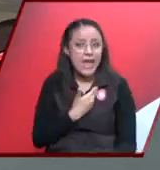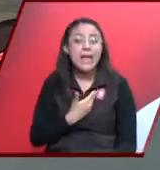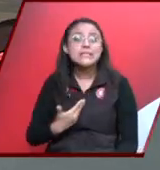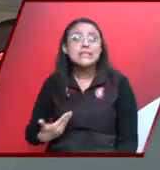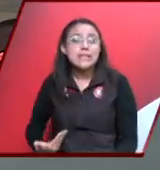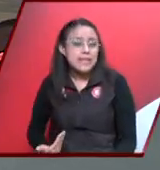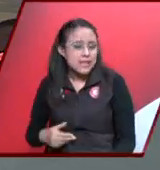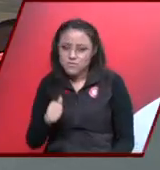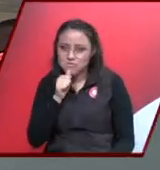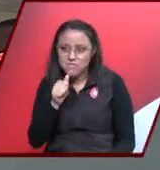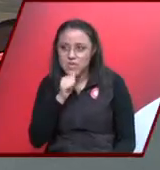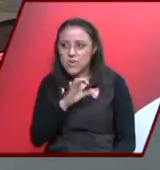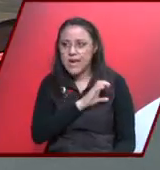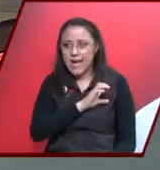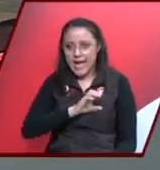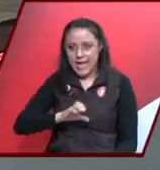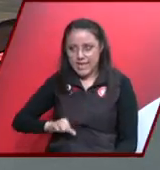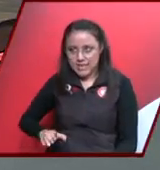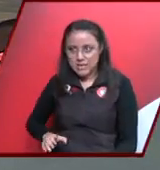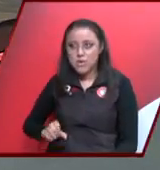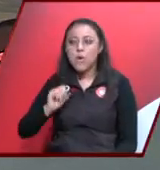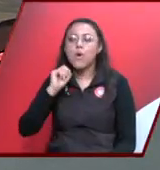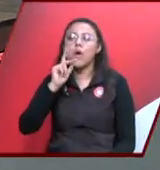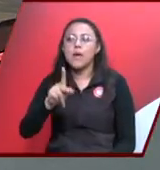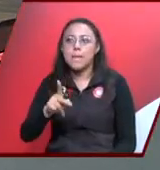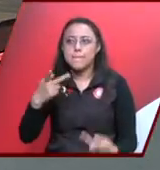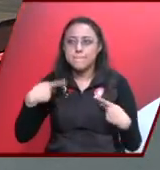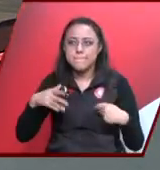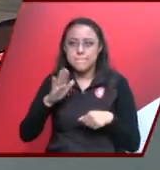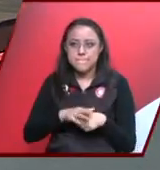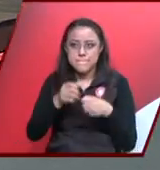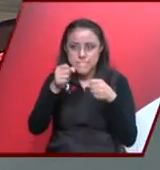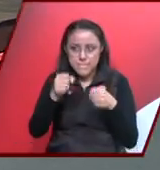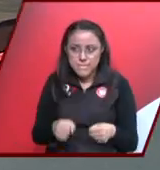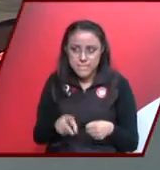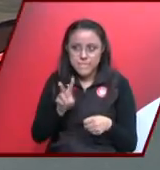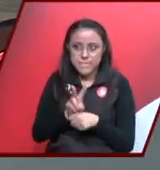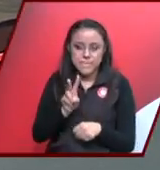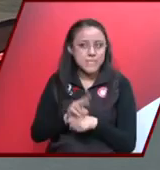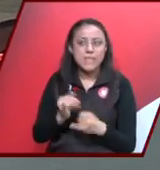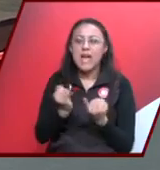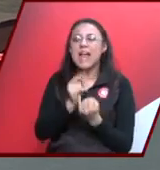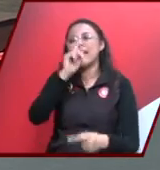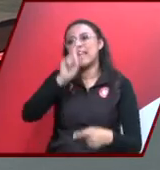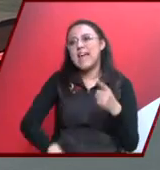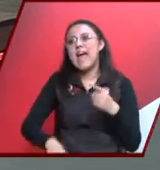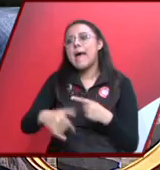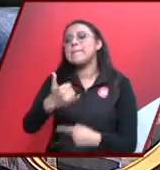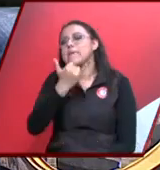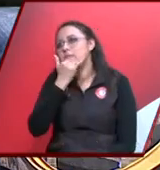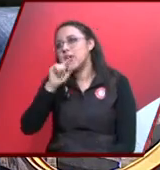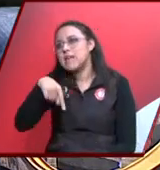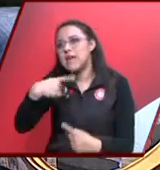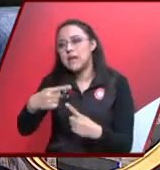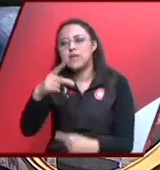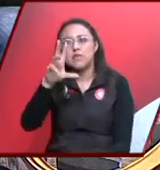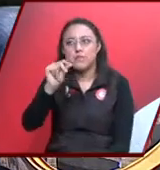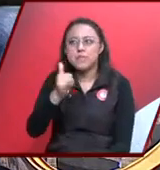ya lo están quitando los guardias presidenciales. Okay. Ya lo están quitando. ¿Tú te refieres a quienes mantienen la seguridad? Ajá. No, ya también la quitaron. Ah, no, pero allá...